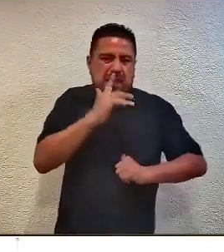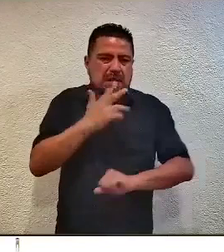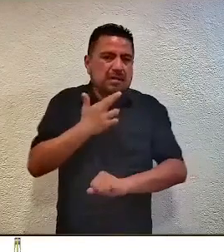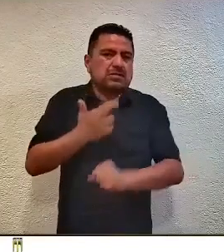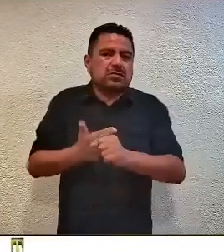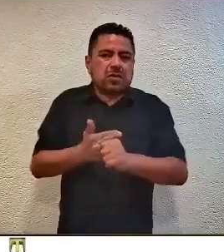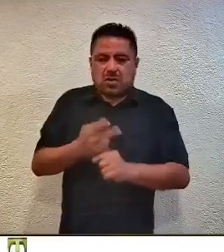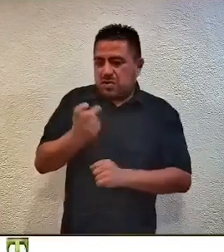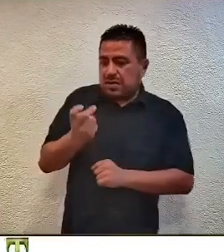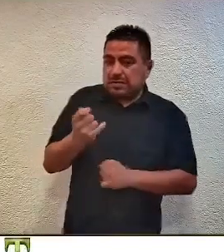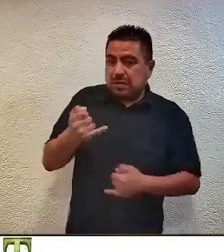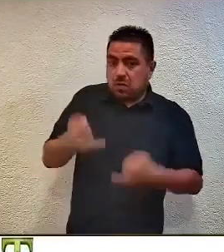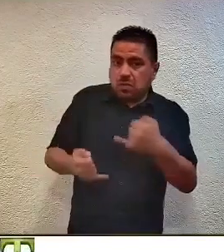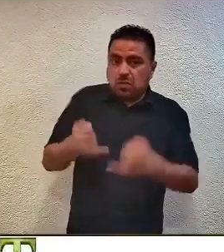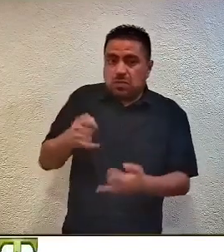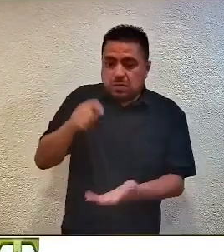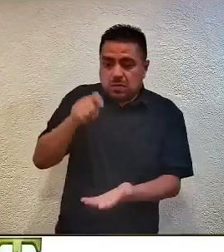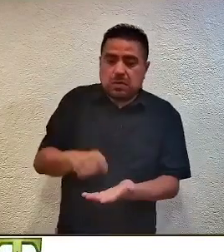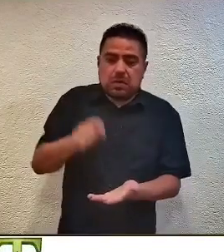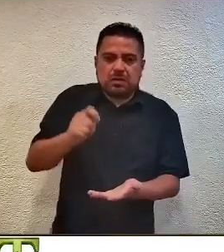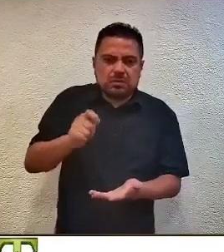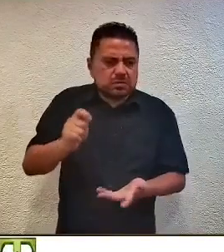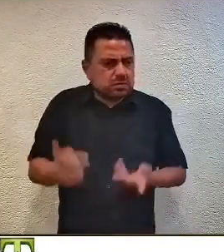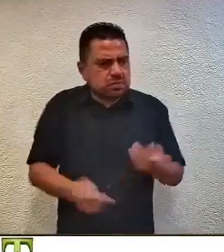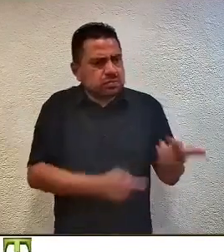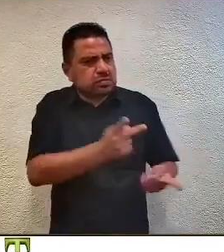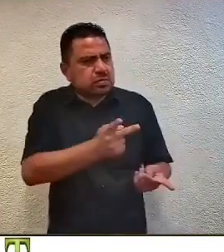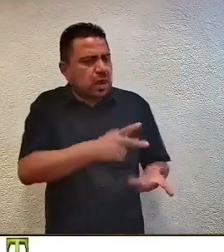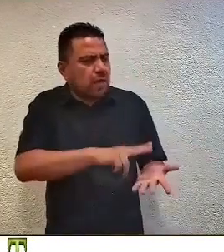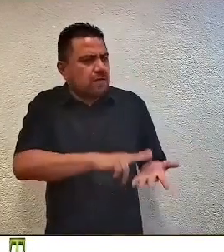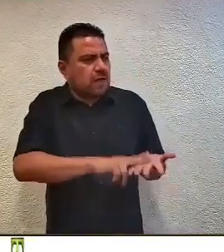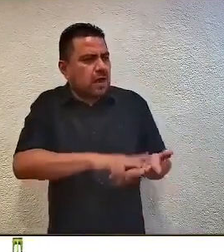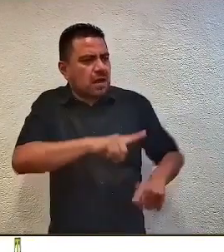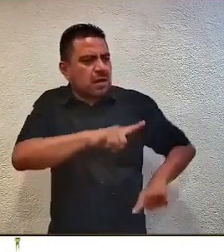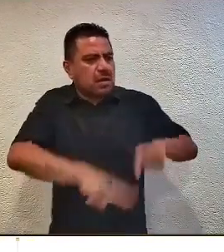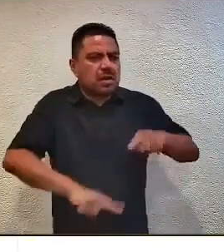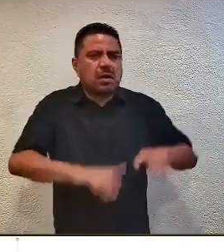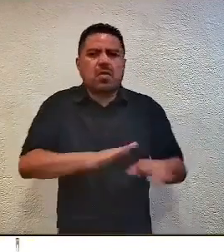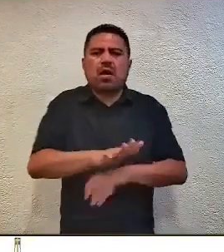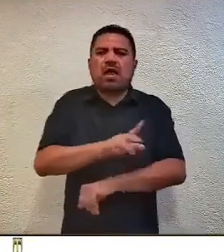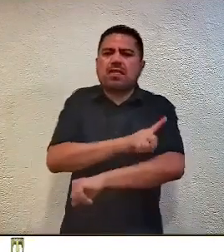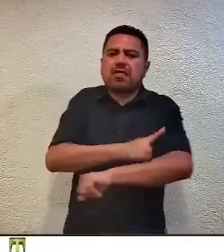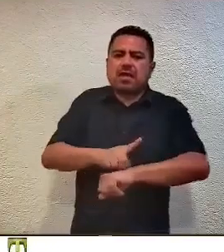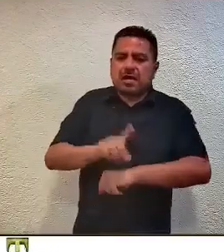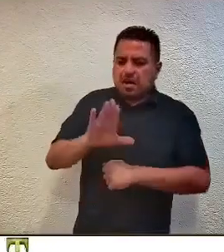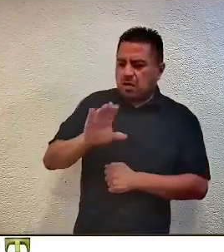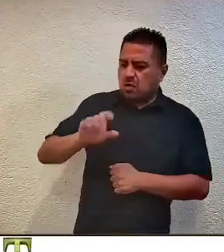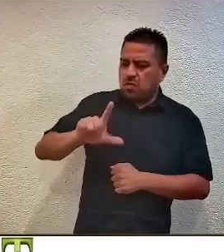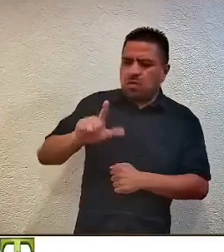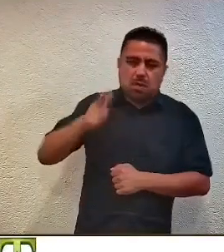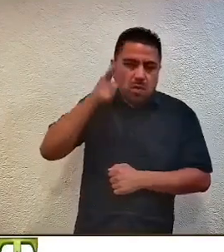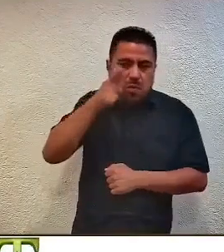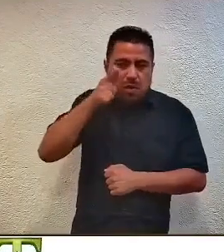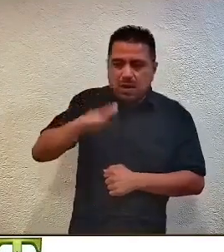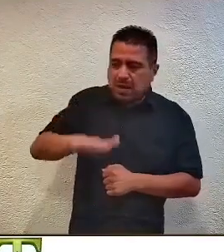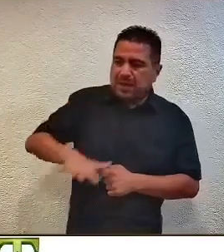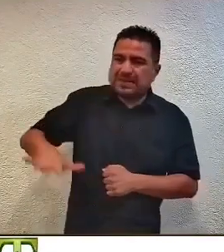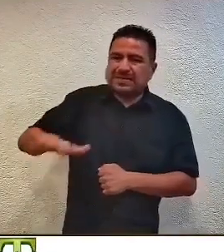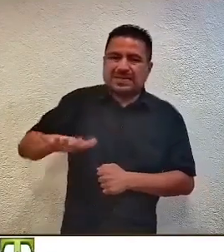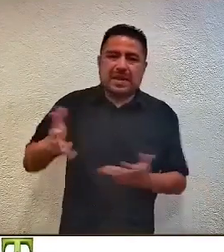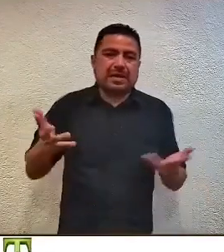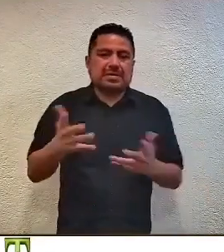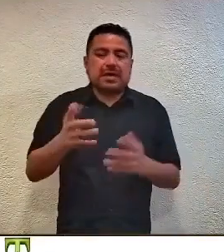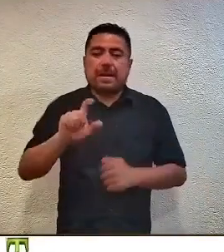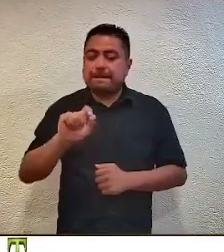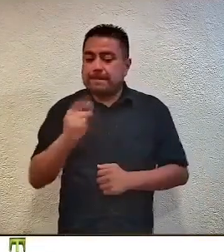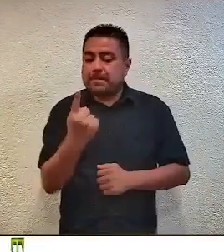de este juicio cuestiona la validez de la elección de la delegación de la Colonia de Guadalupe efectuada el